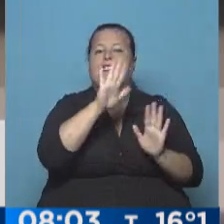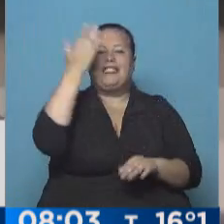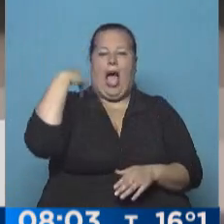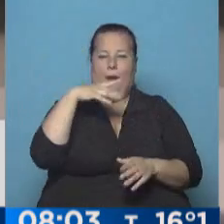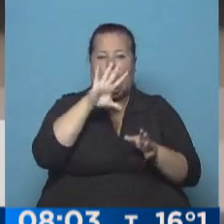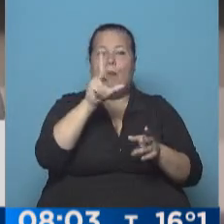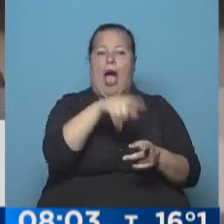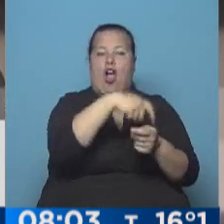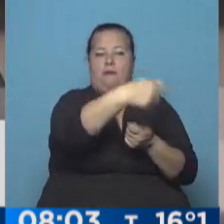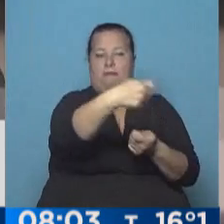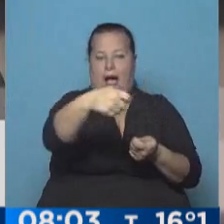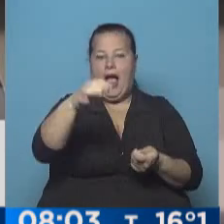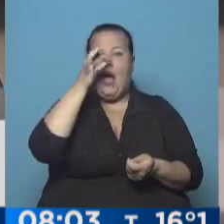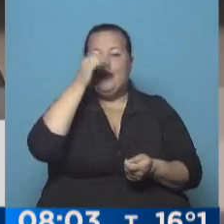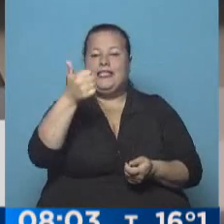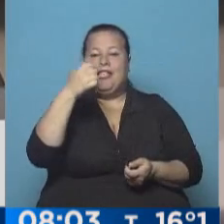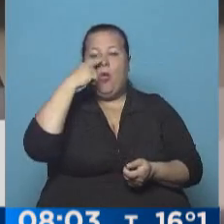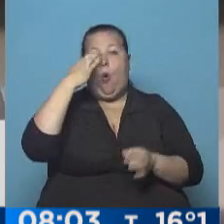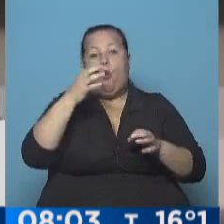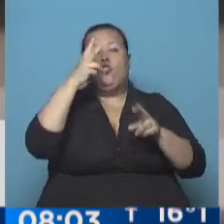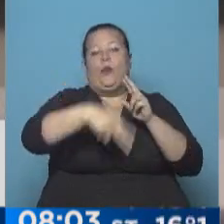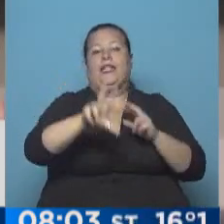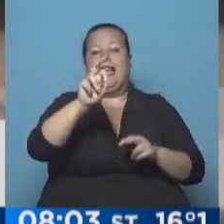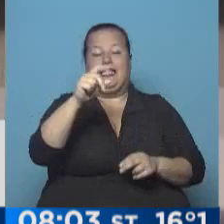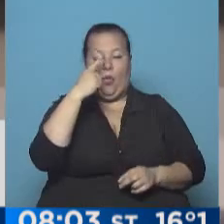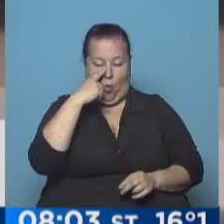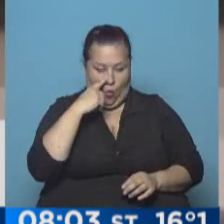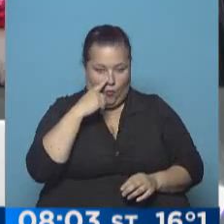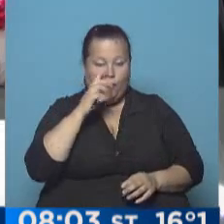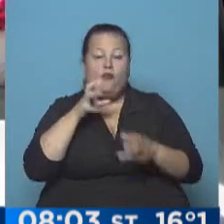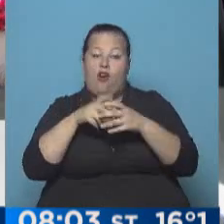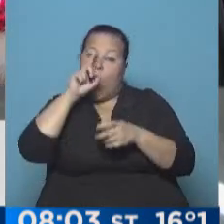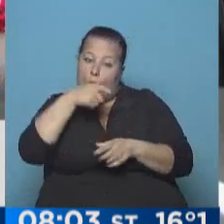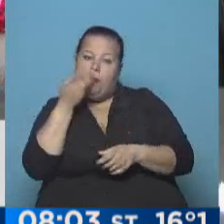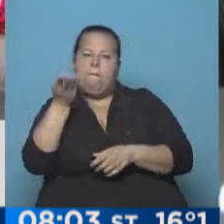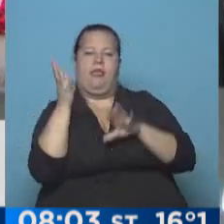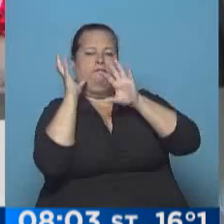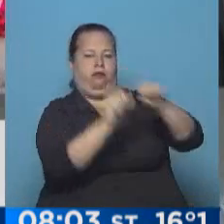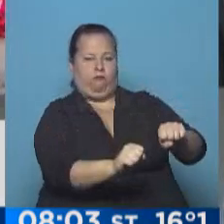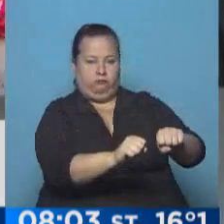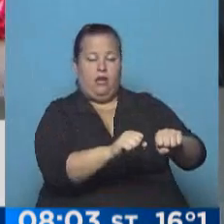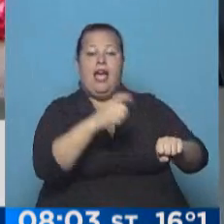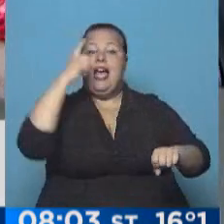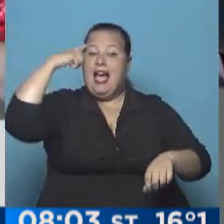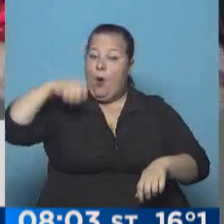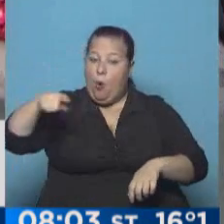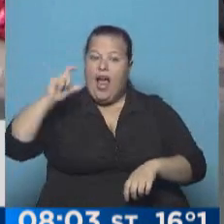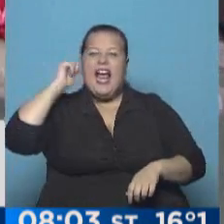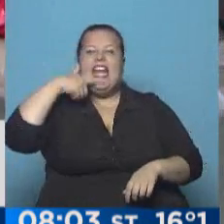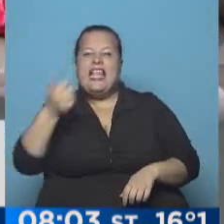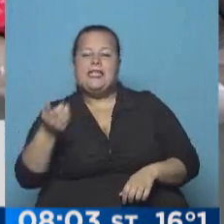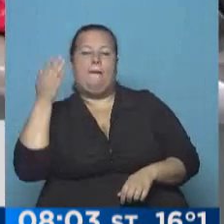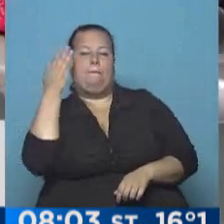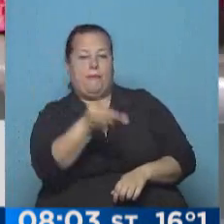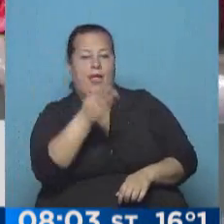pagador el 26 de junio para el vencimiento del 30 de junio los buitres piden el embargo y lo que hace es le